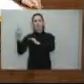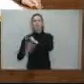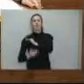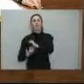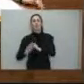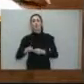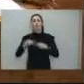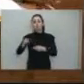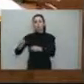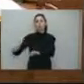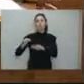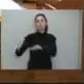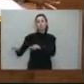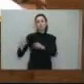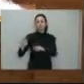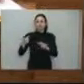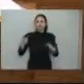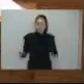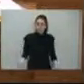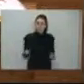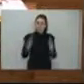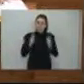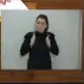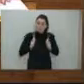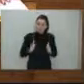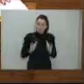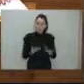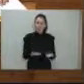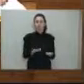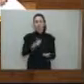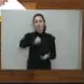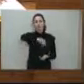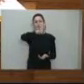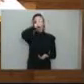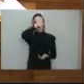sus proveedores. Y por eso nos pareció